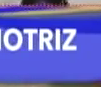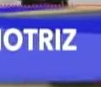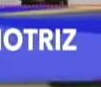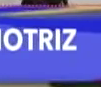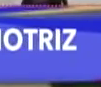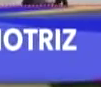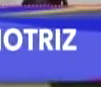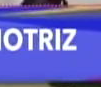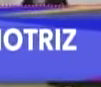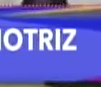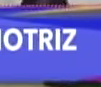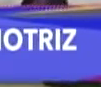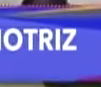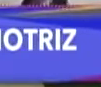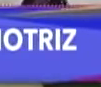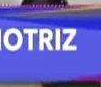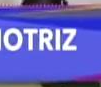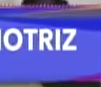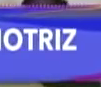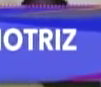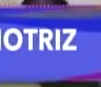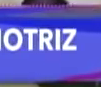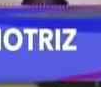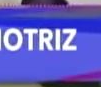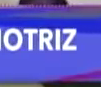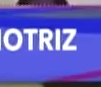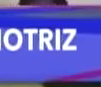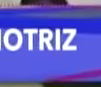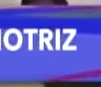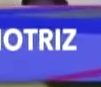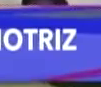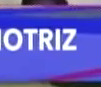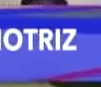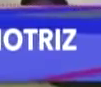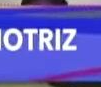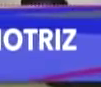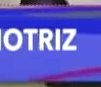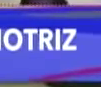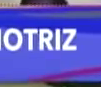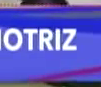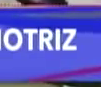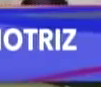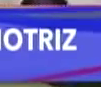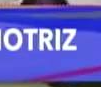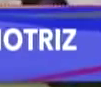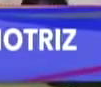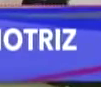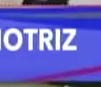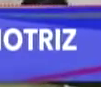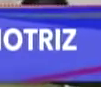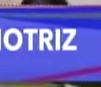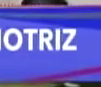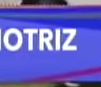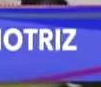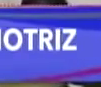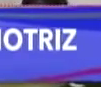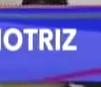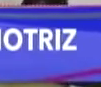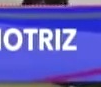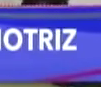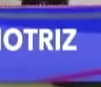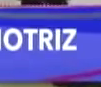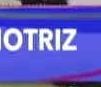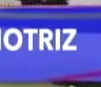hoy a anunciar el motor automotriz y el despegue del proceso de recuperación, crecimiento